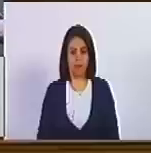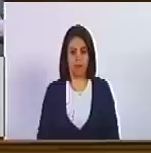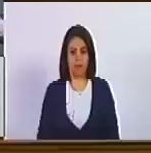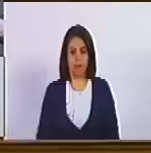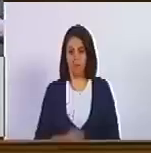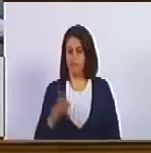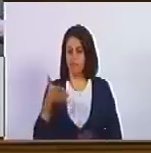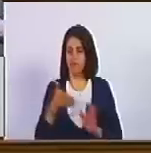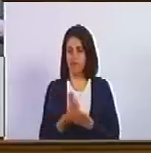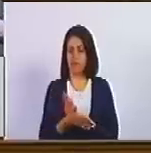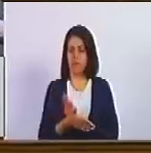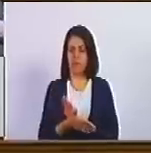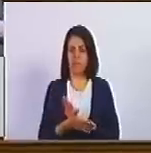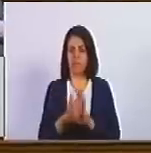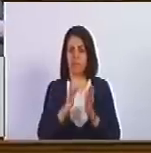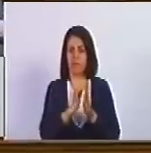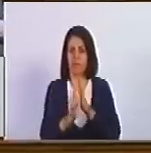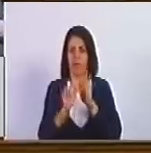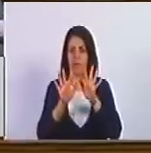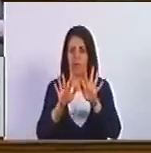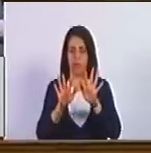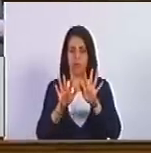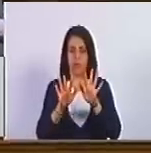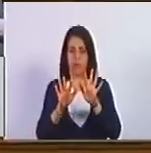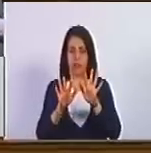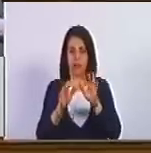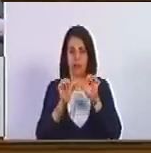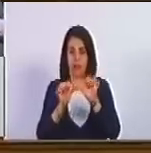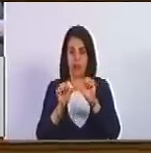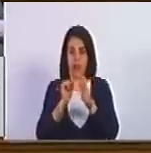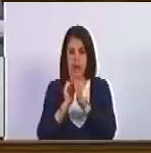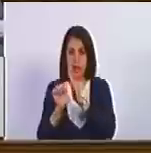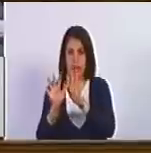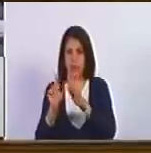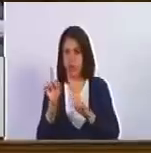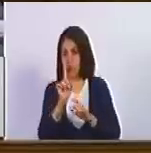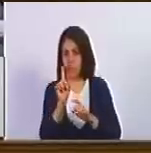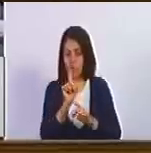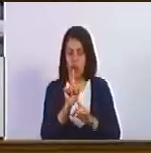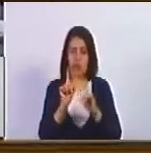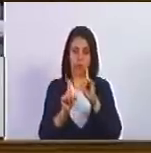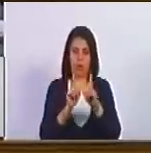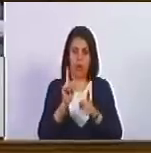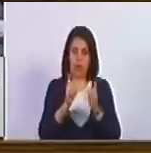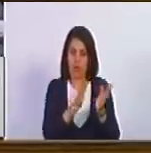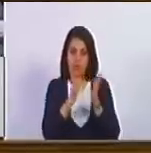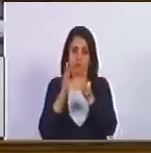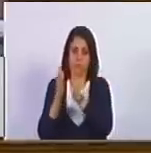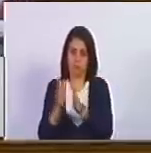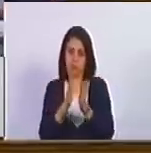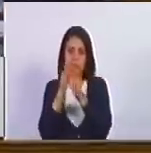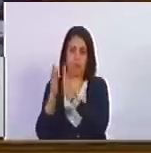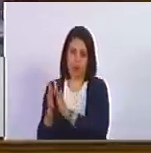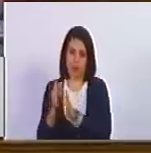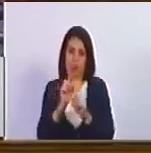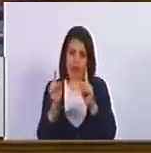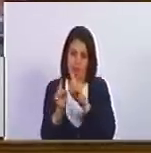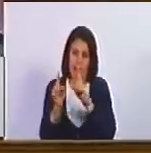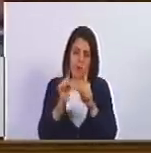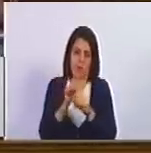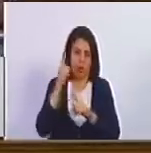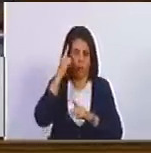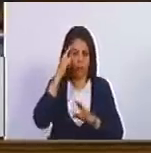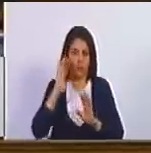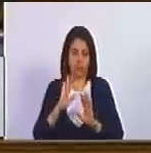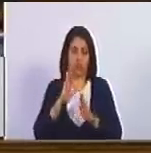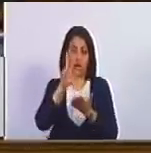Cuando se refiere al artículo 10, no es que hayamos quedado en ese artículo, sino que es un artículo que fue diferido, ¿es así? Sí, ciudadano presidente.